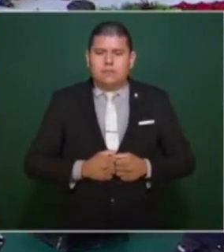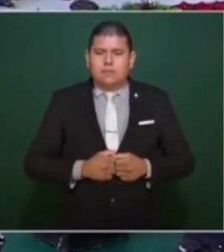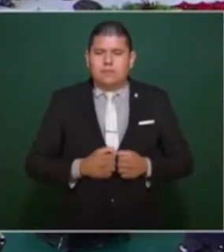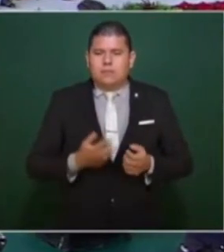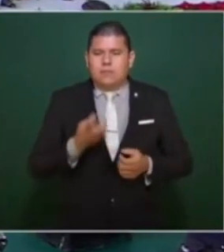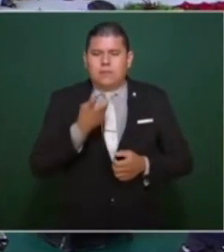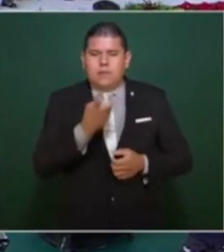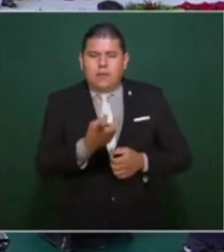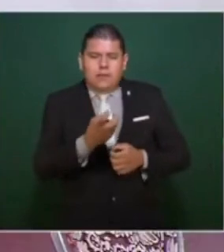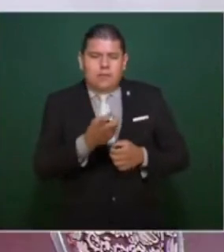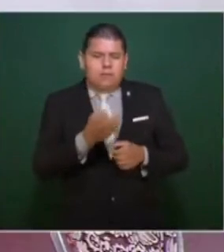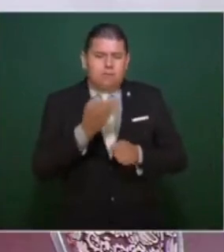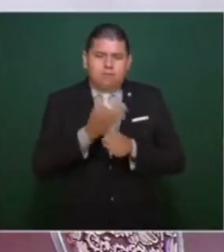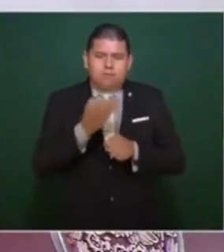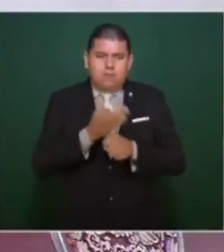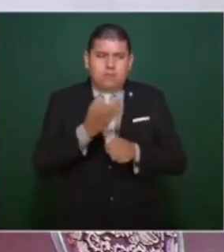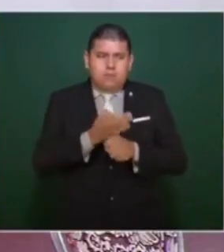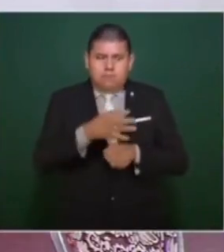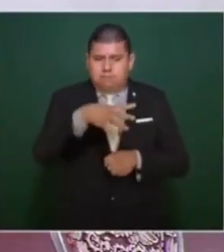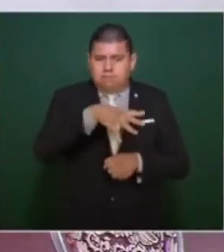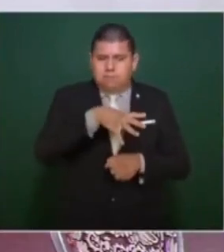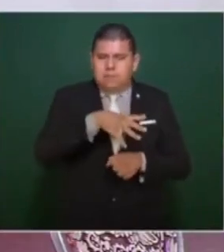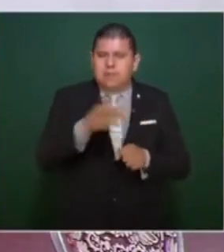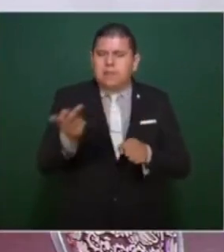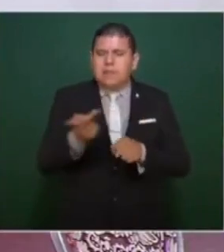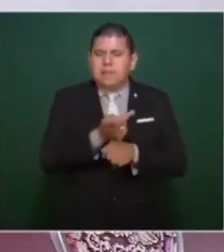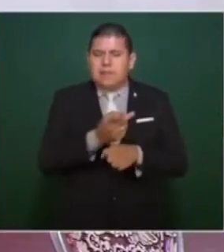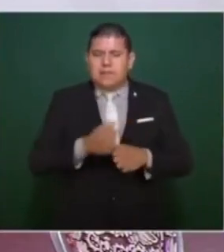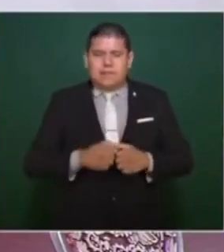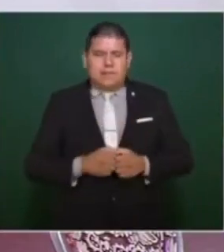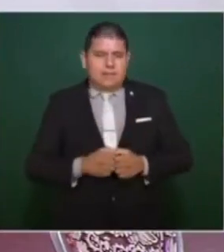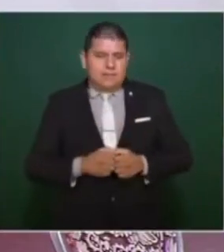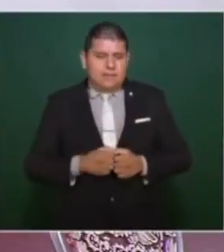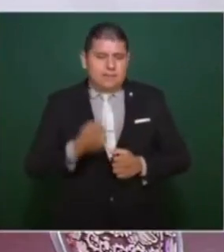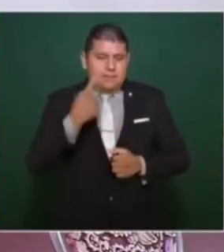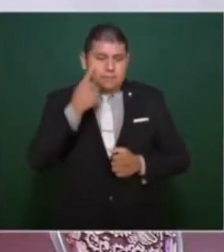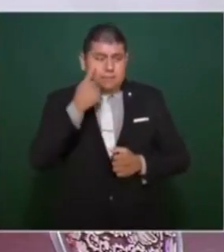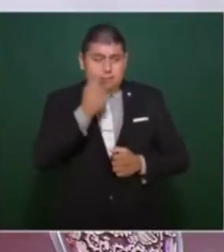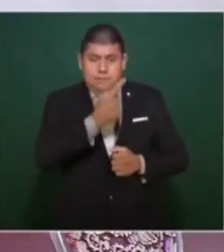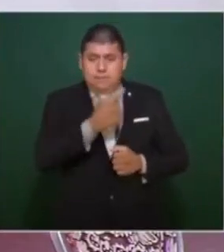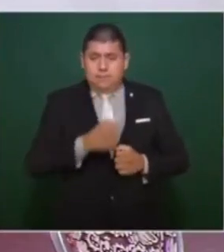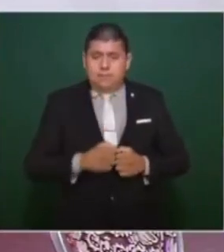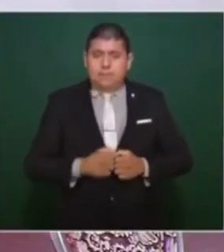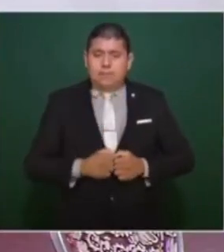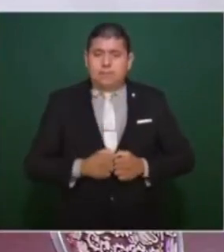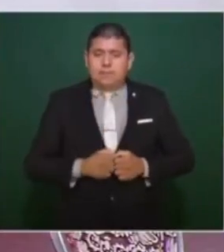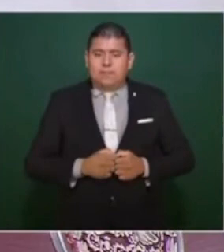pero eso es lo que está sucediendo. O sea, debemos realmente